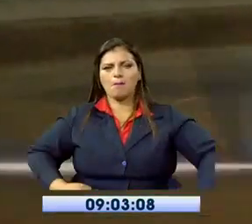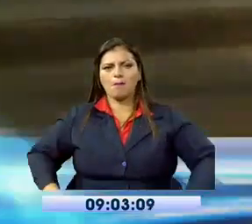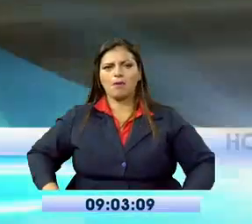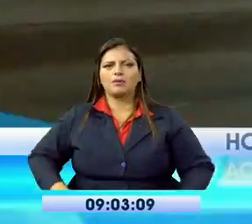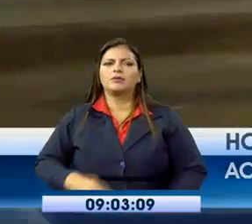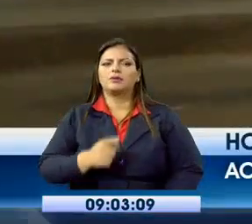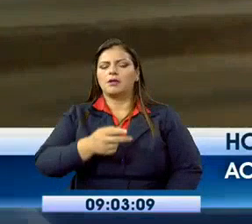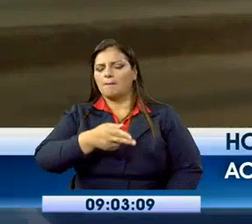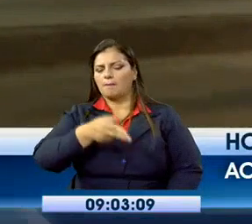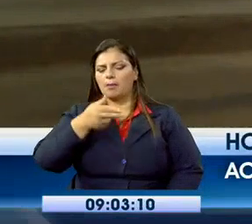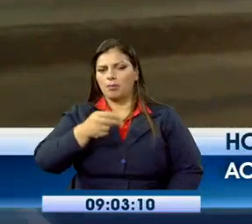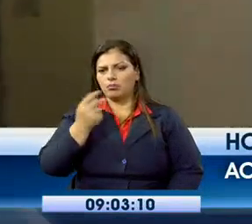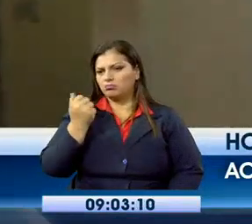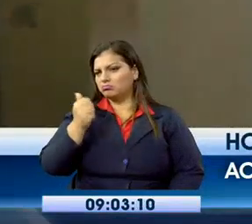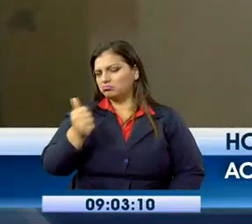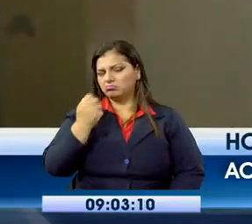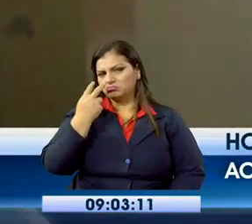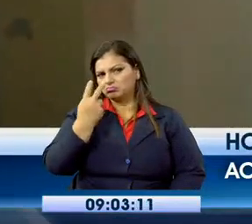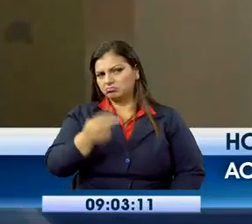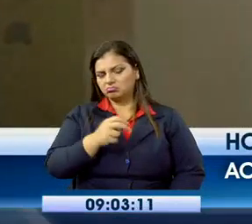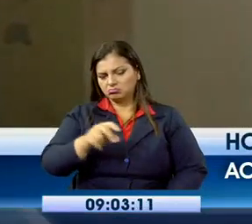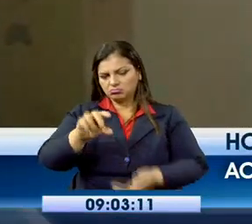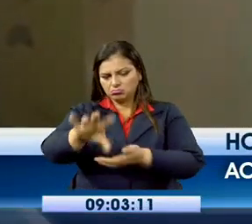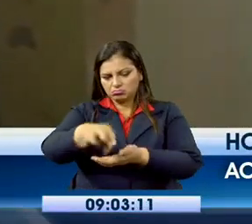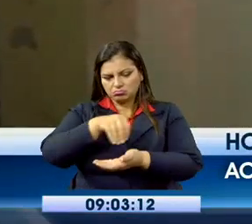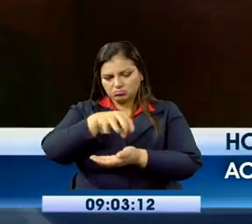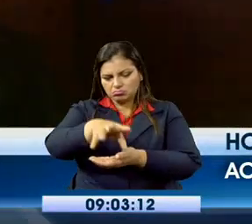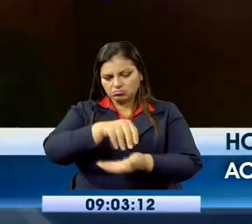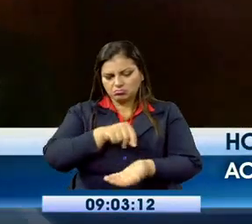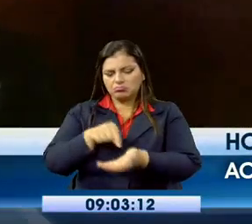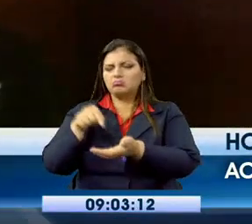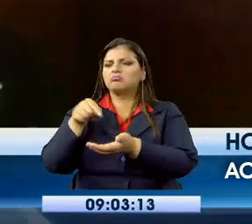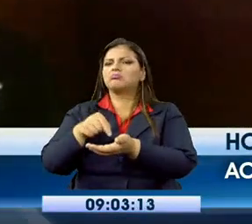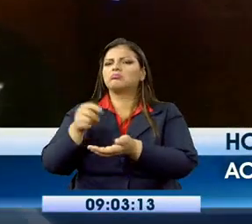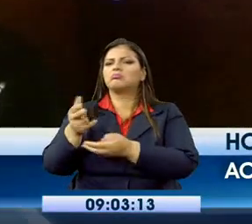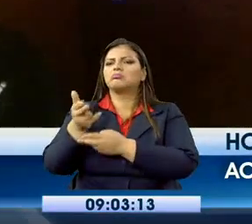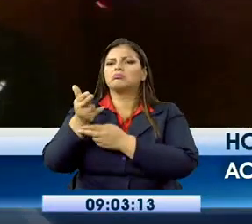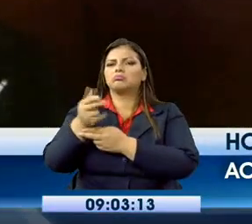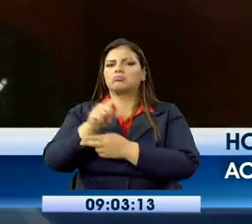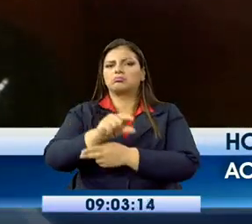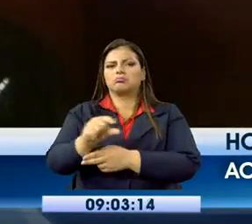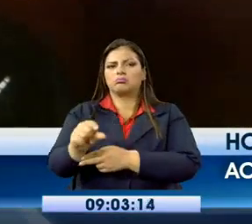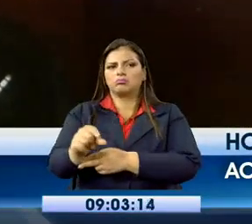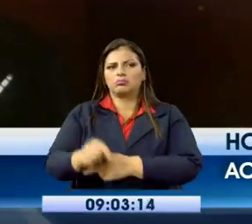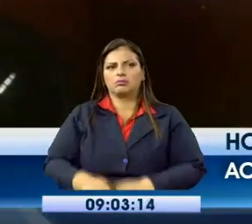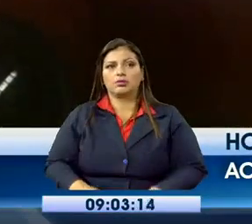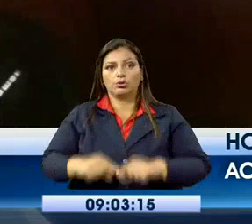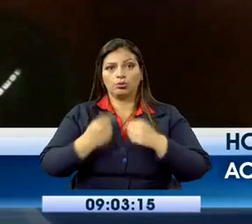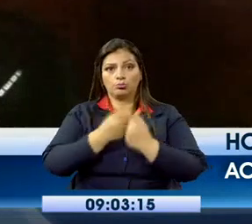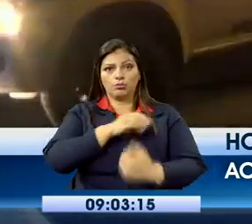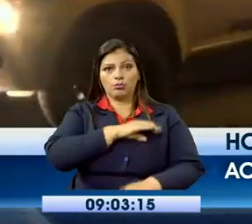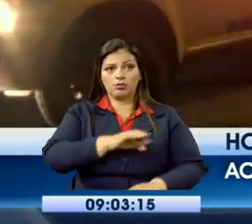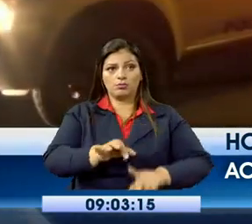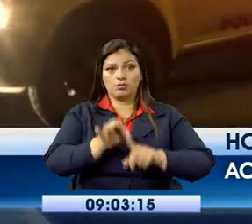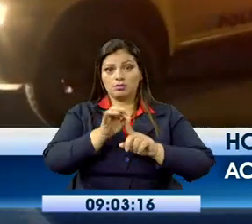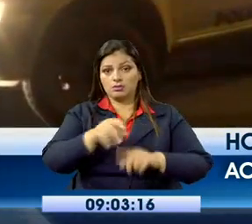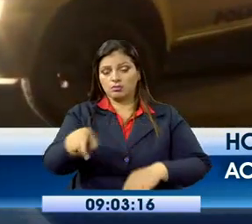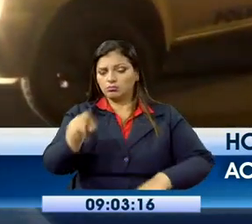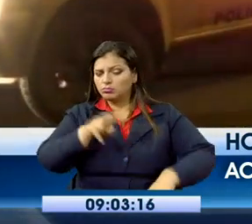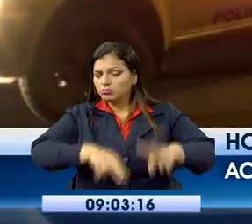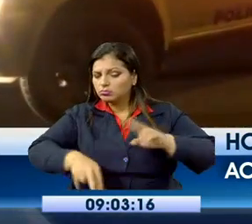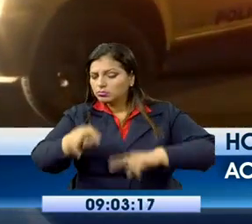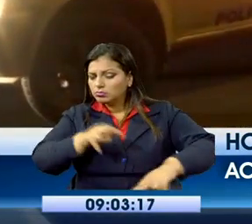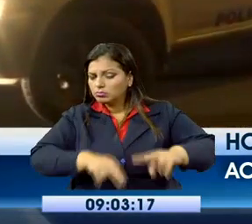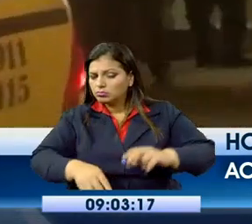Sí, son los casquillos que ustedes pueden apreciar que criminalística ha fijado en la escena. Personal de criminalística realizó varias pericias al vehículo en el que se movilizaba